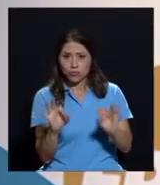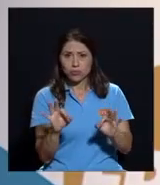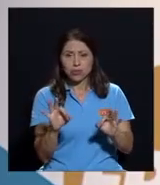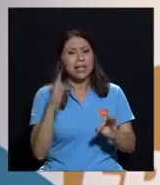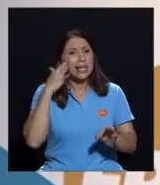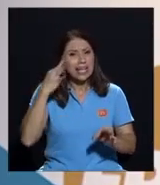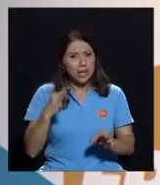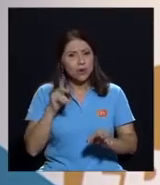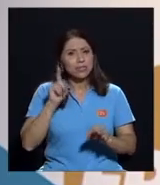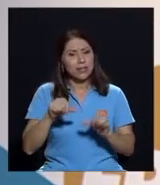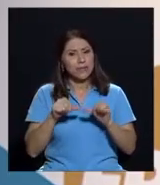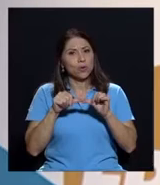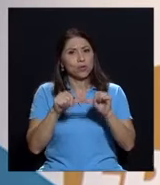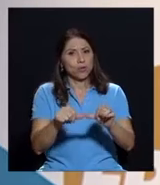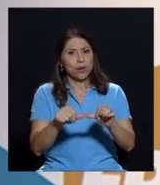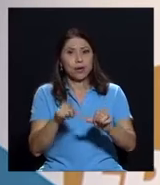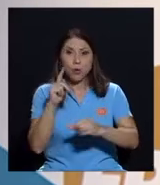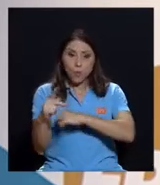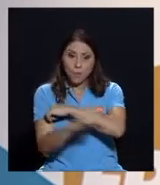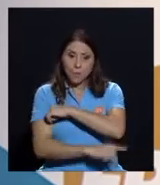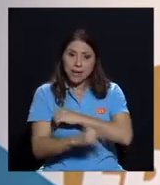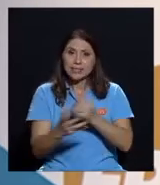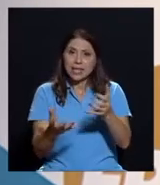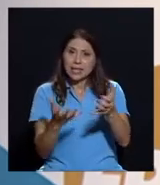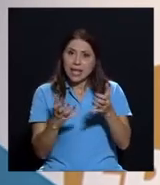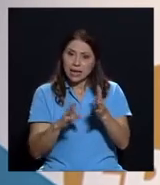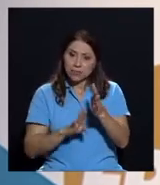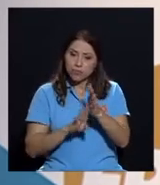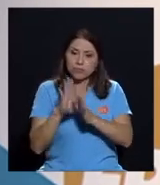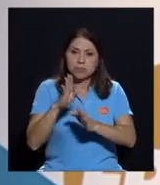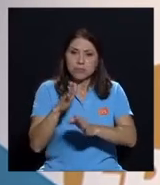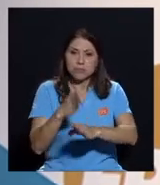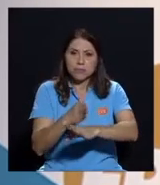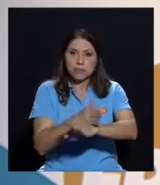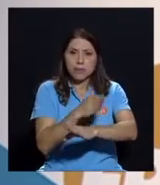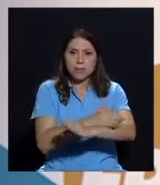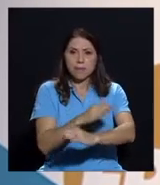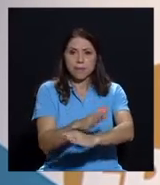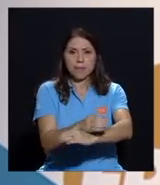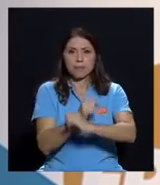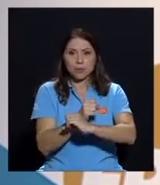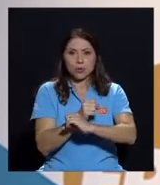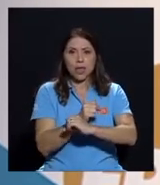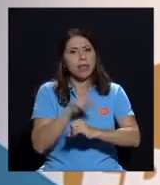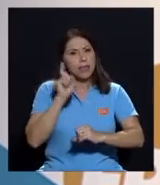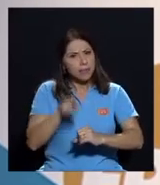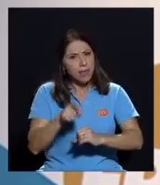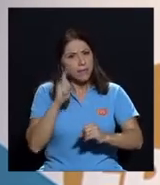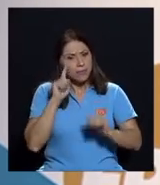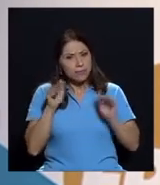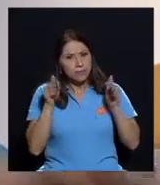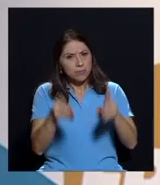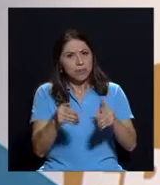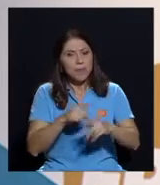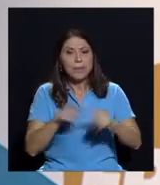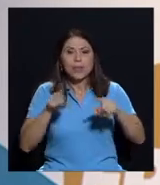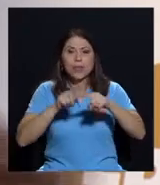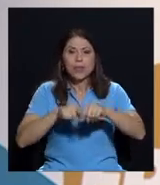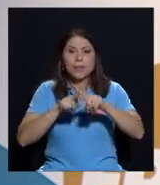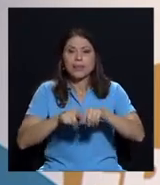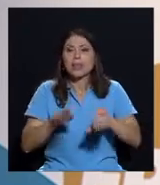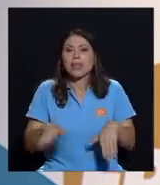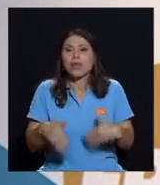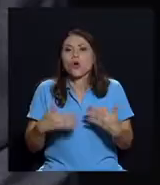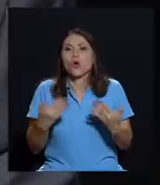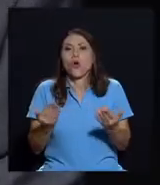continuar y un país que aspira a mejorar su seguridad debe poner ahí parte de su prioridad pero en efecto se dependerá mucho de cómo demos solución